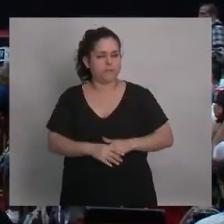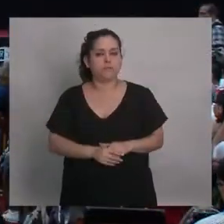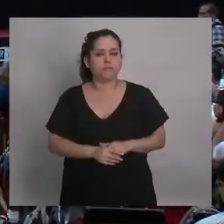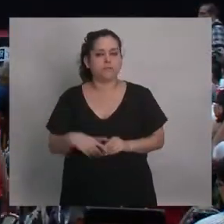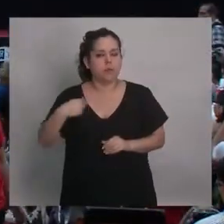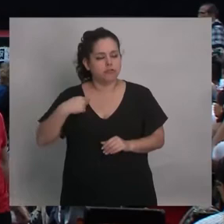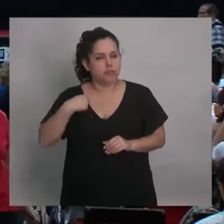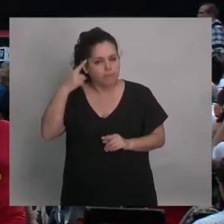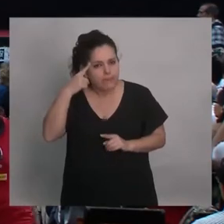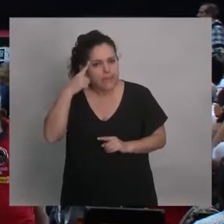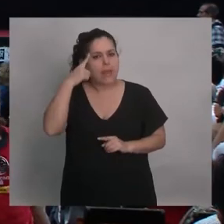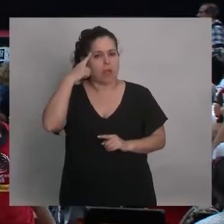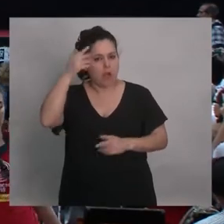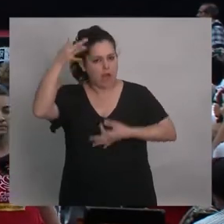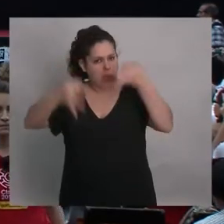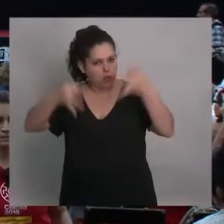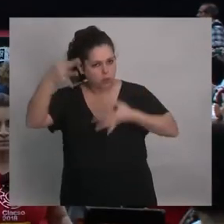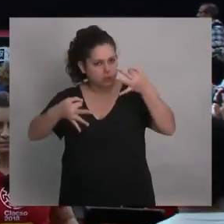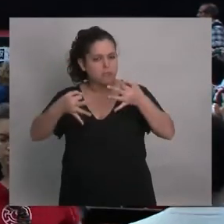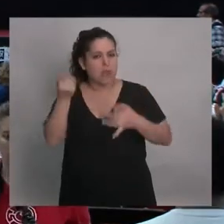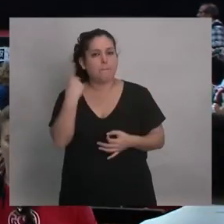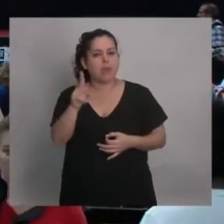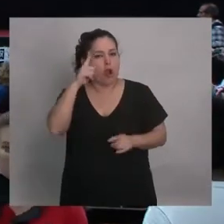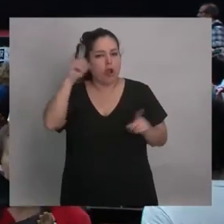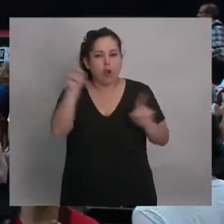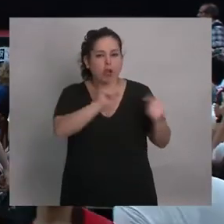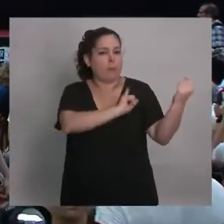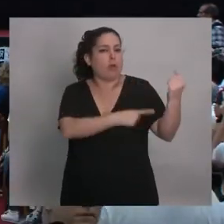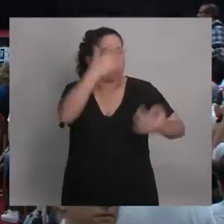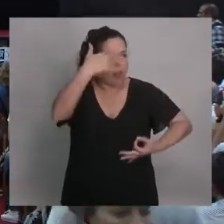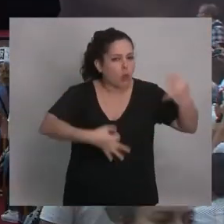yo creo en la justicia pero no creo en el poder judicial